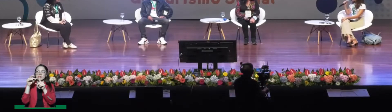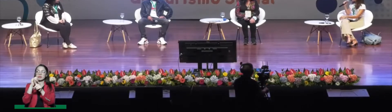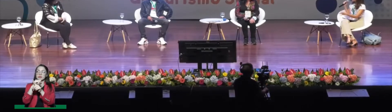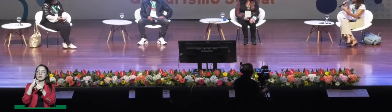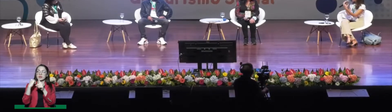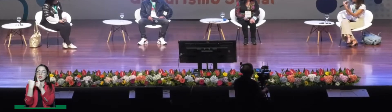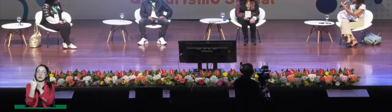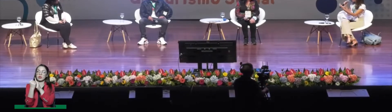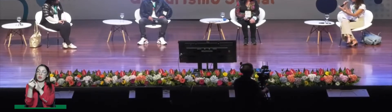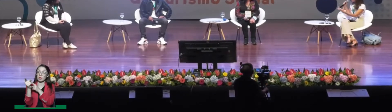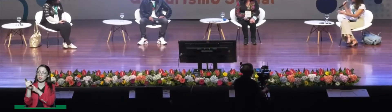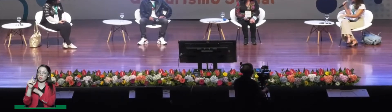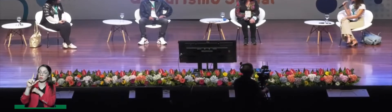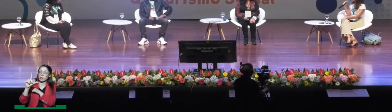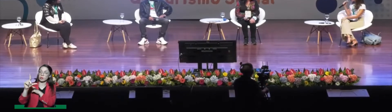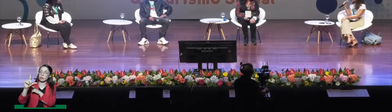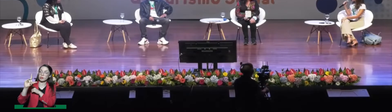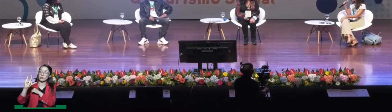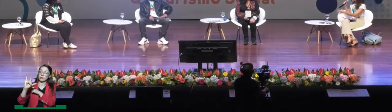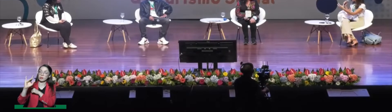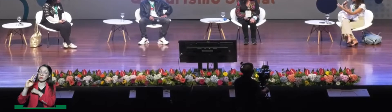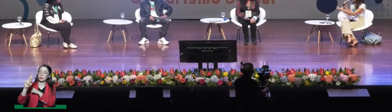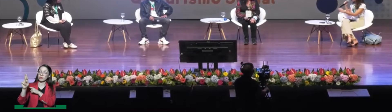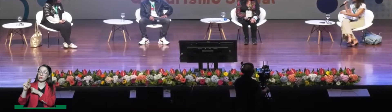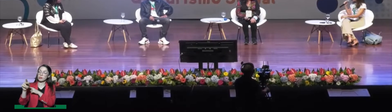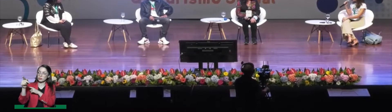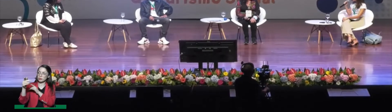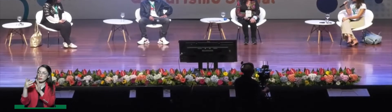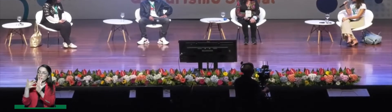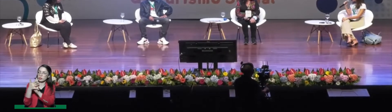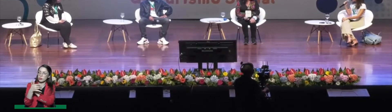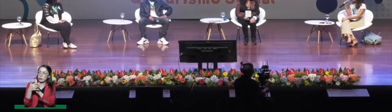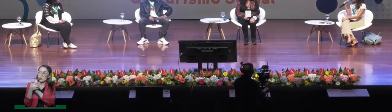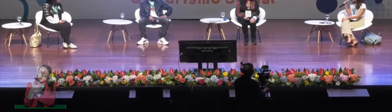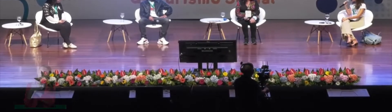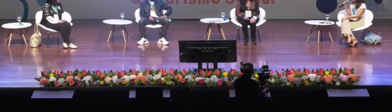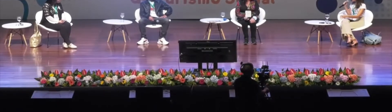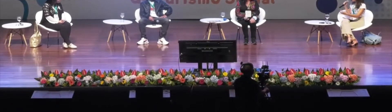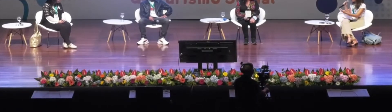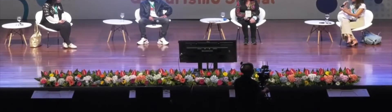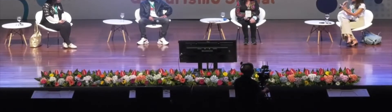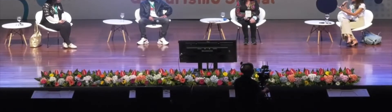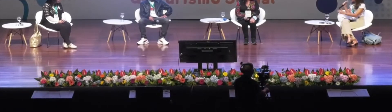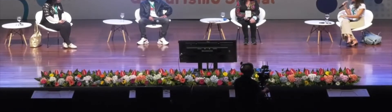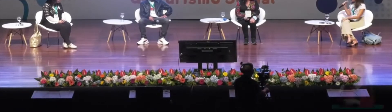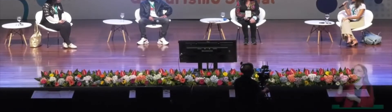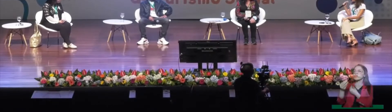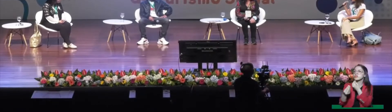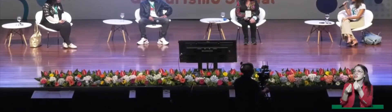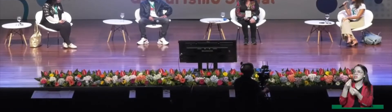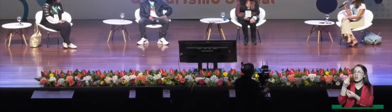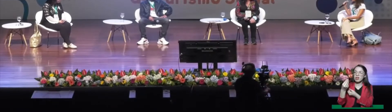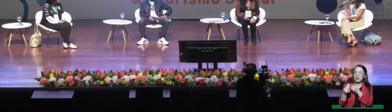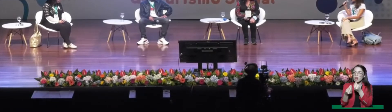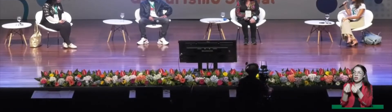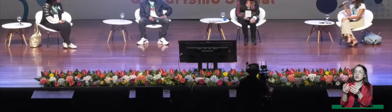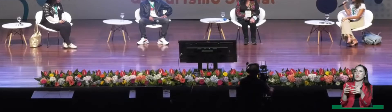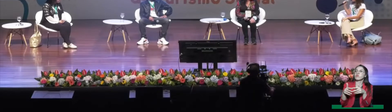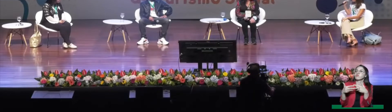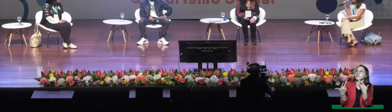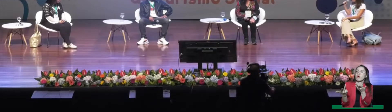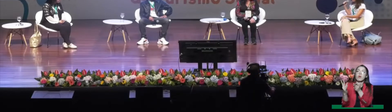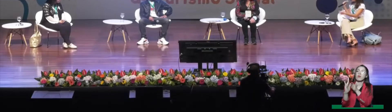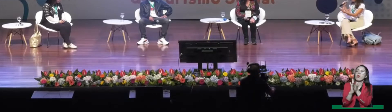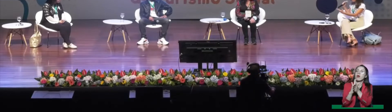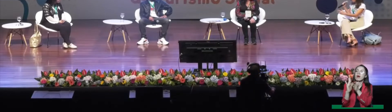ti luz para que nos cuentes cómo desde la experiencia de lo que ustedes hacen en chile se implementa el turismo social y nos